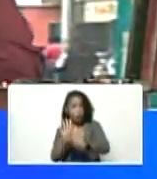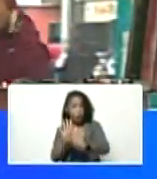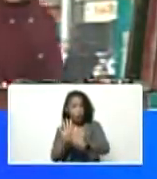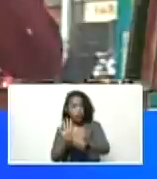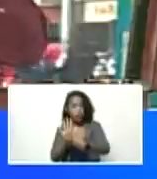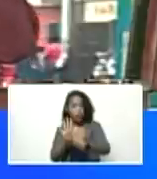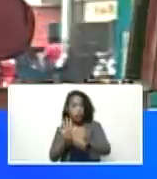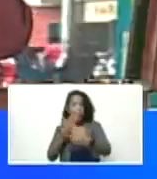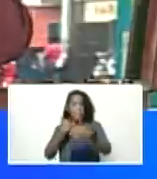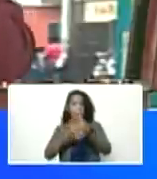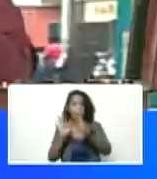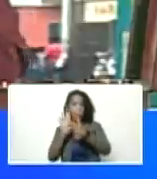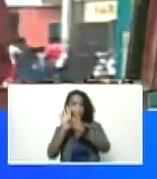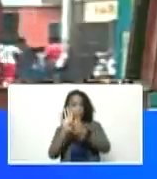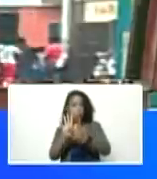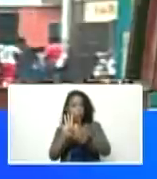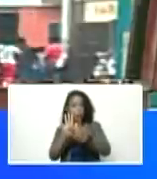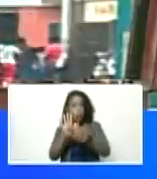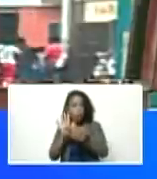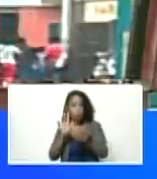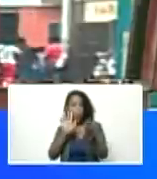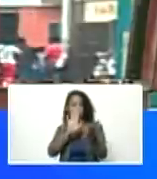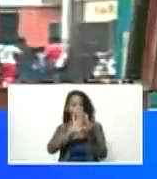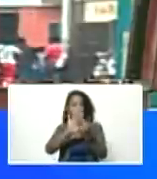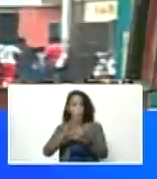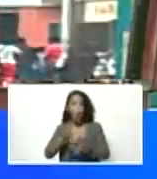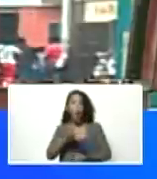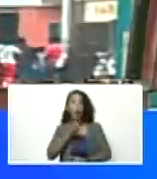Vamos a mostrarla, miren, tiene una cobertura en oro